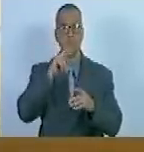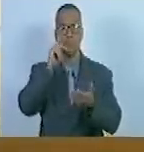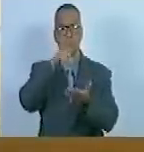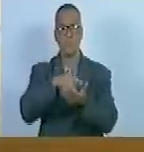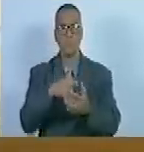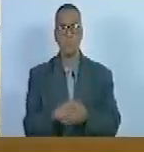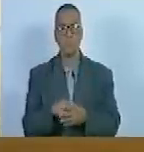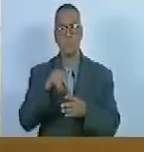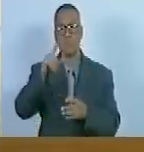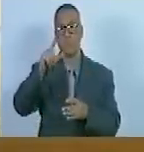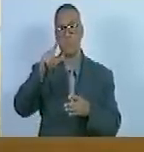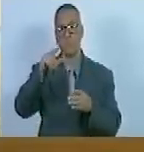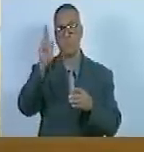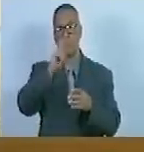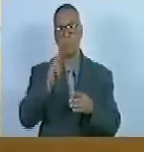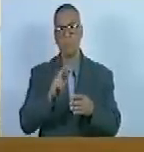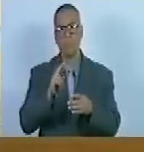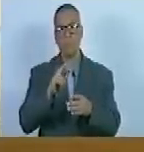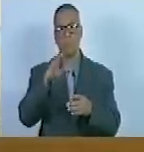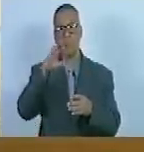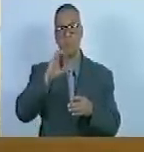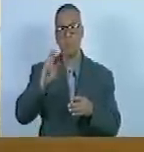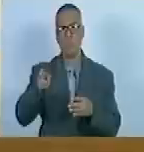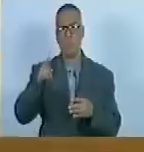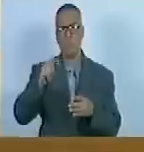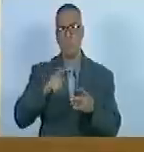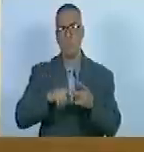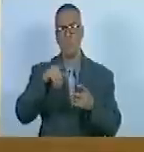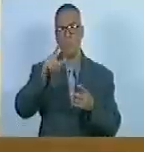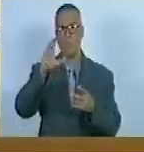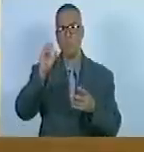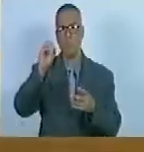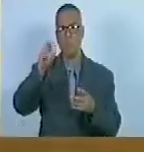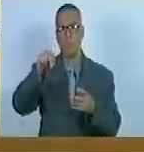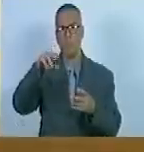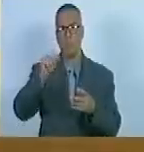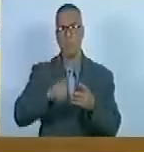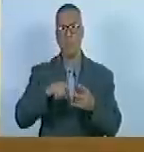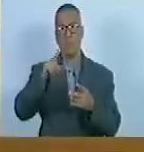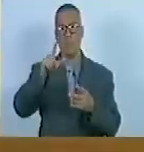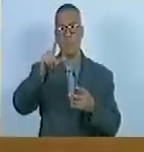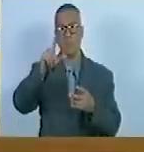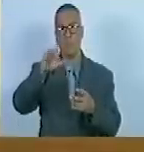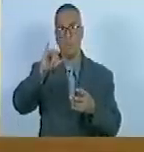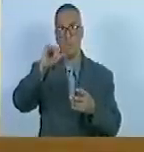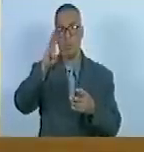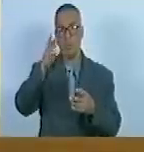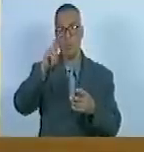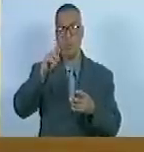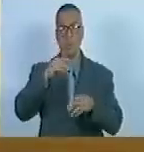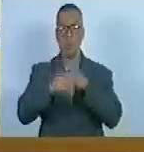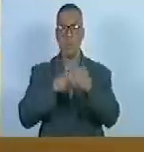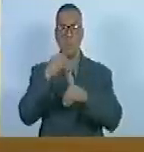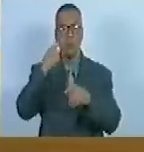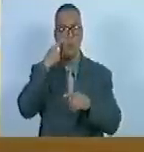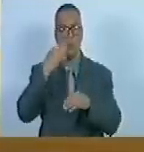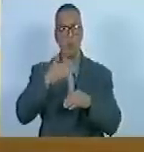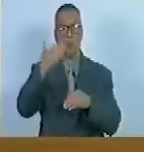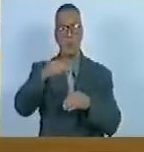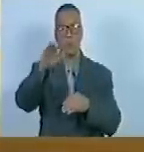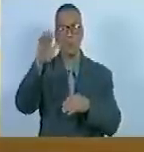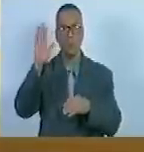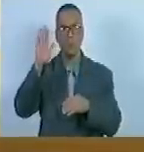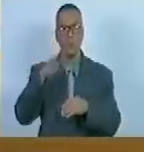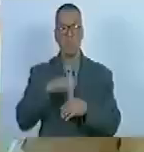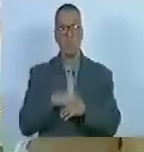concurrente con las repúblicas del Chad, Sierra Leona y de Liberia, sírvanse a manifestarlo con la señal